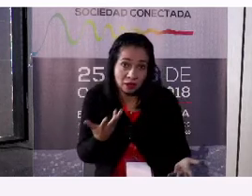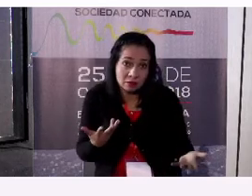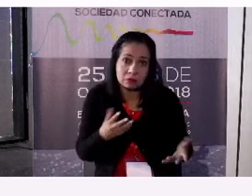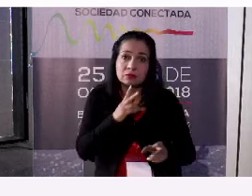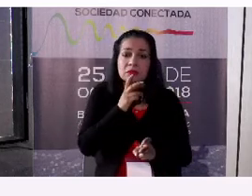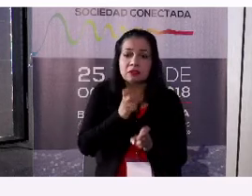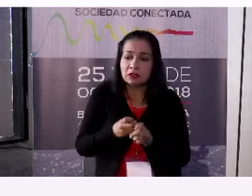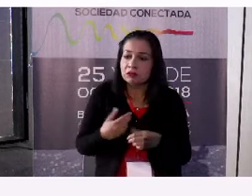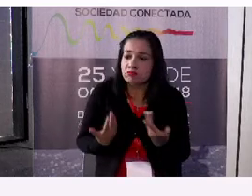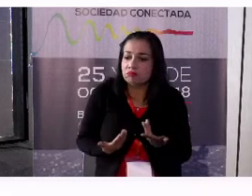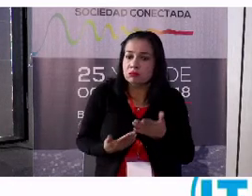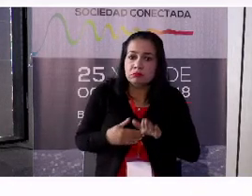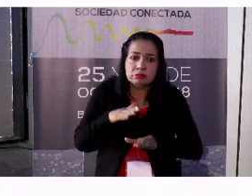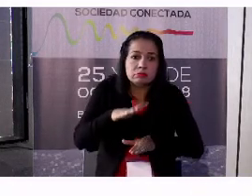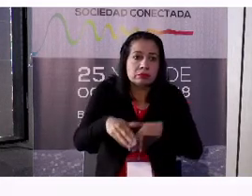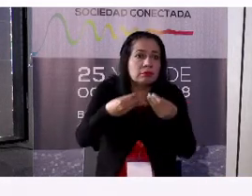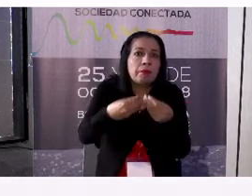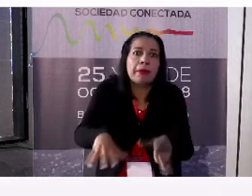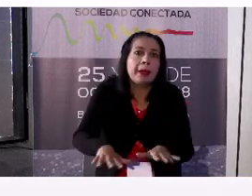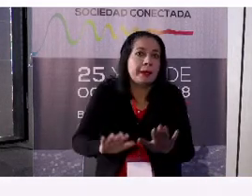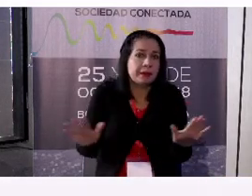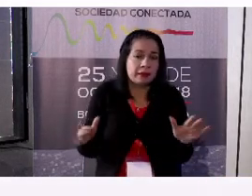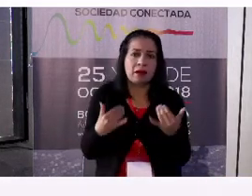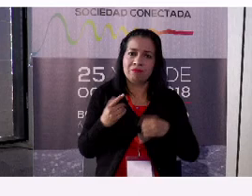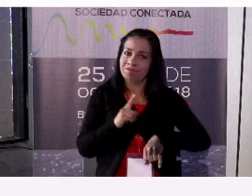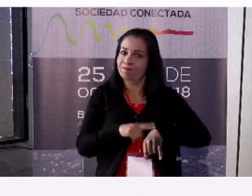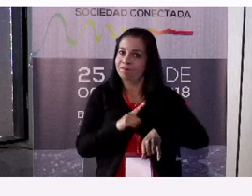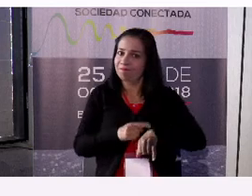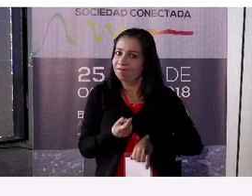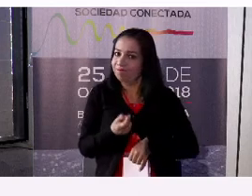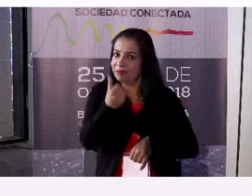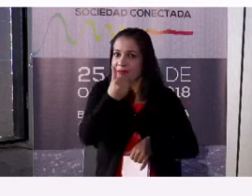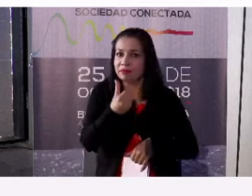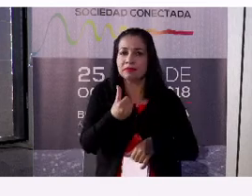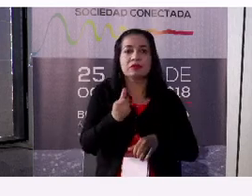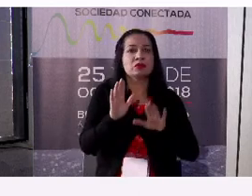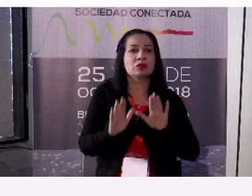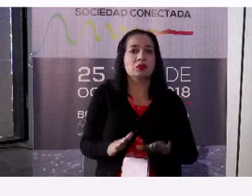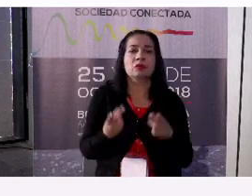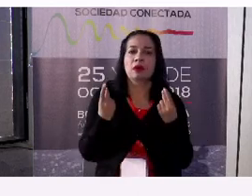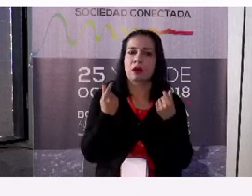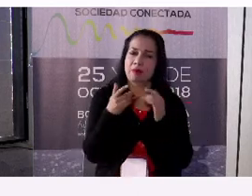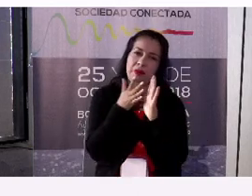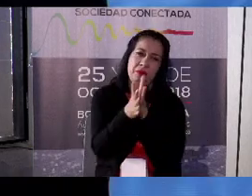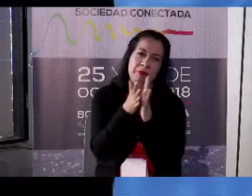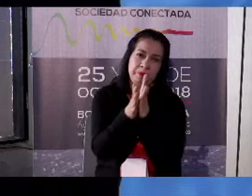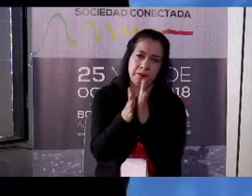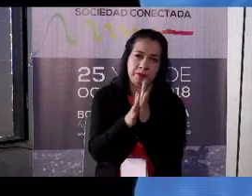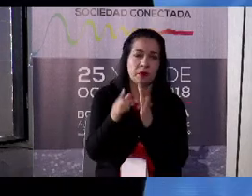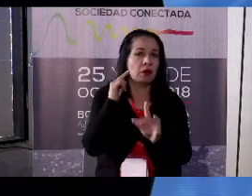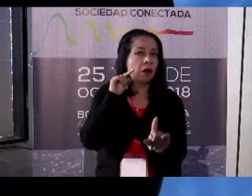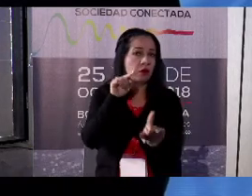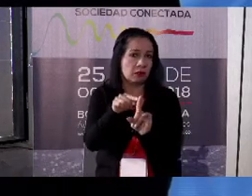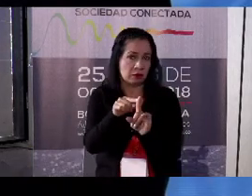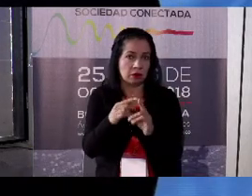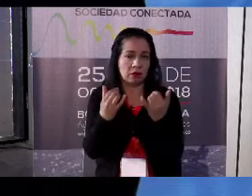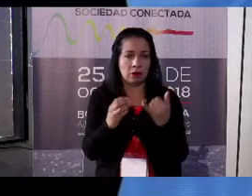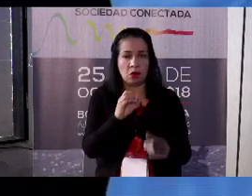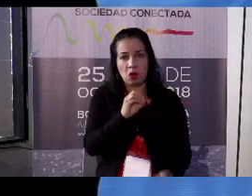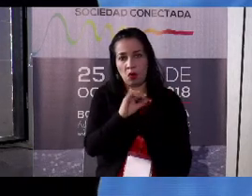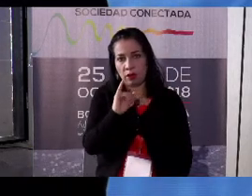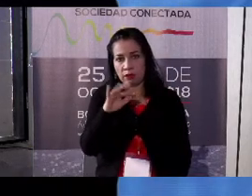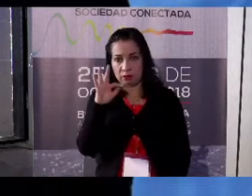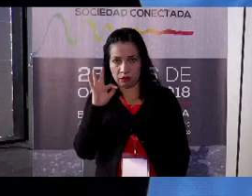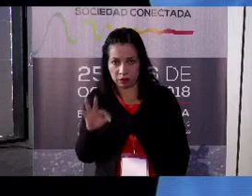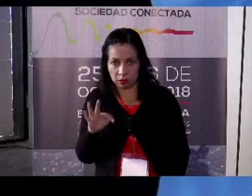eh Ya no tengo tiempo pero rápidamente voy nada más a mencionar eh Cuáles son los objetivos en los que la uit está